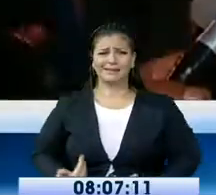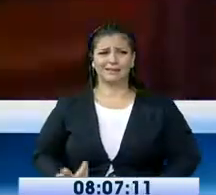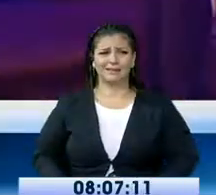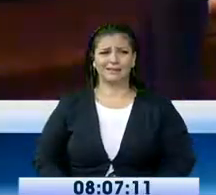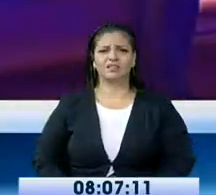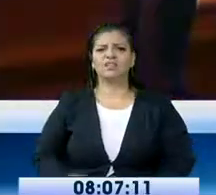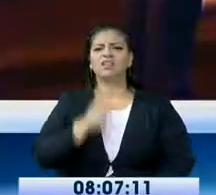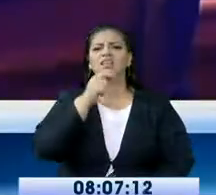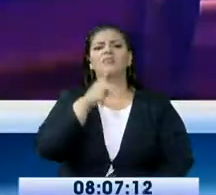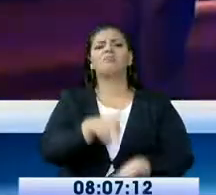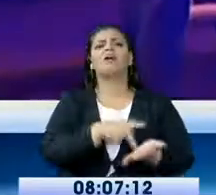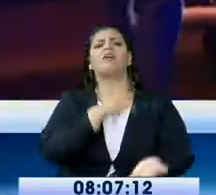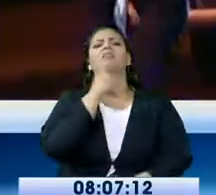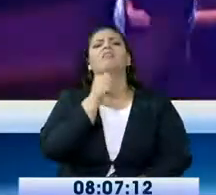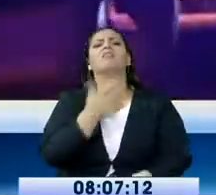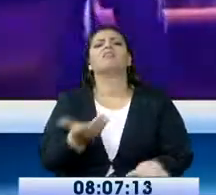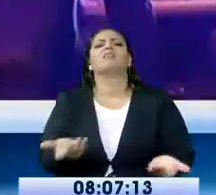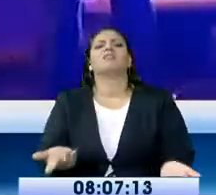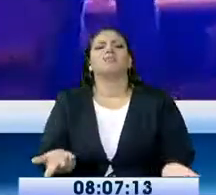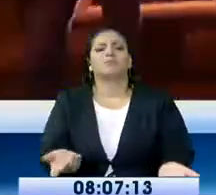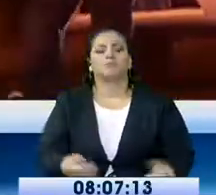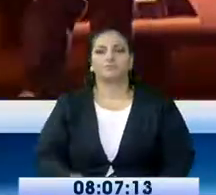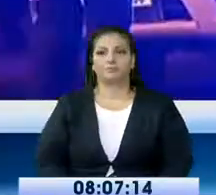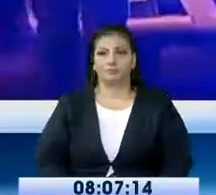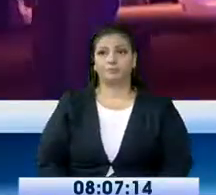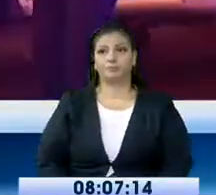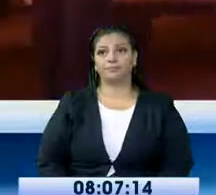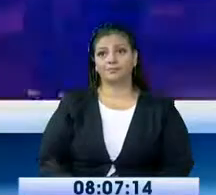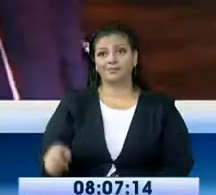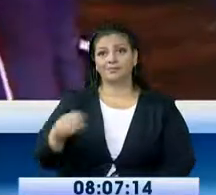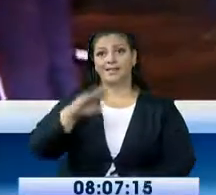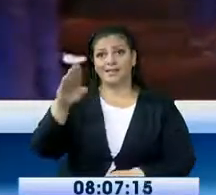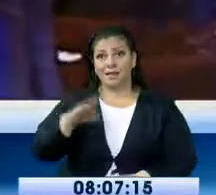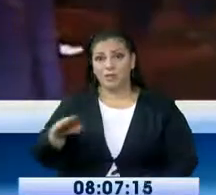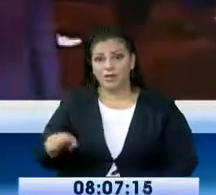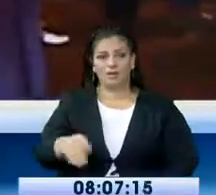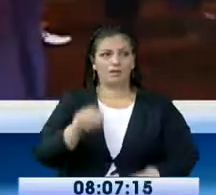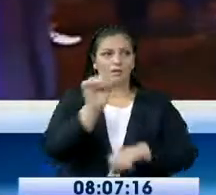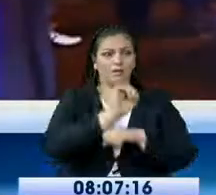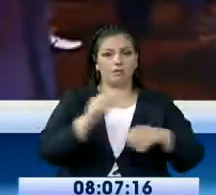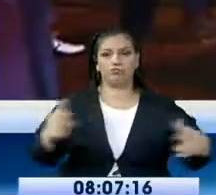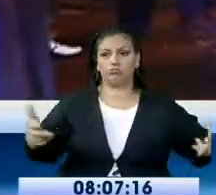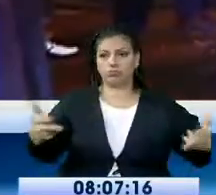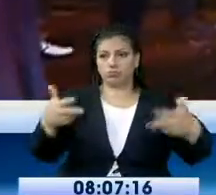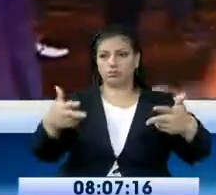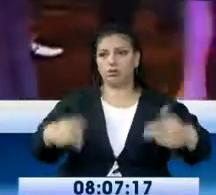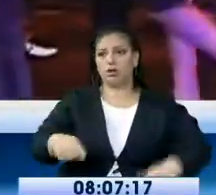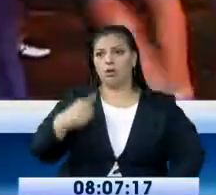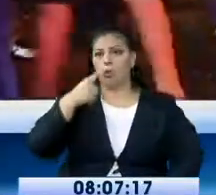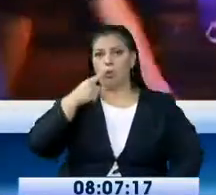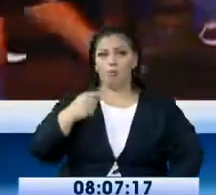¿Quién responde? Al final, los conductores fueron retenidos y los carros llevados a los patios